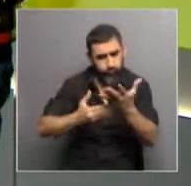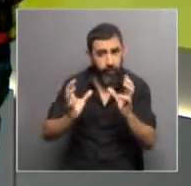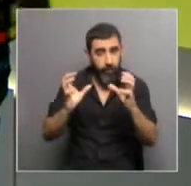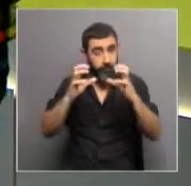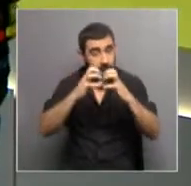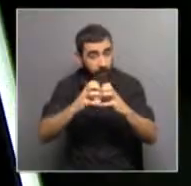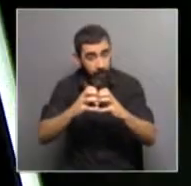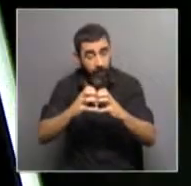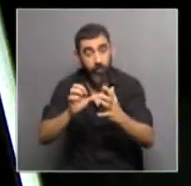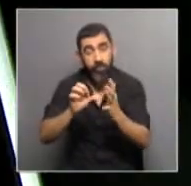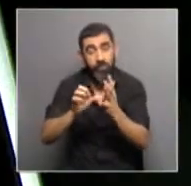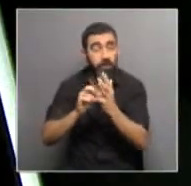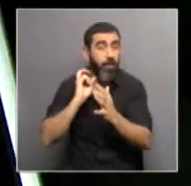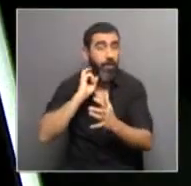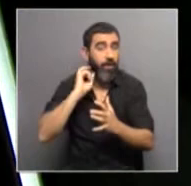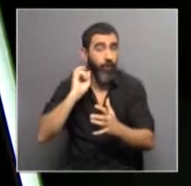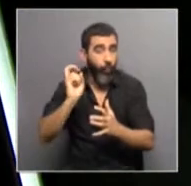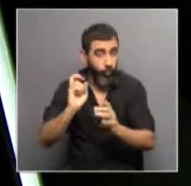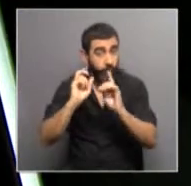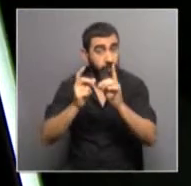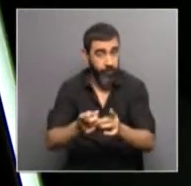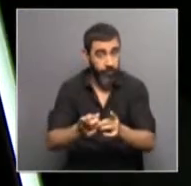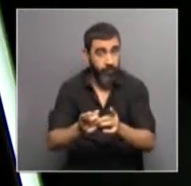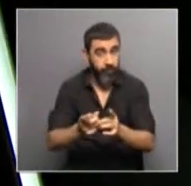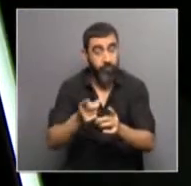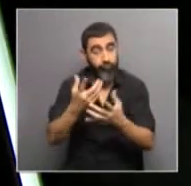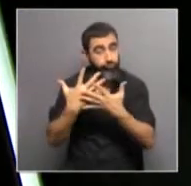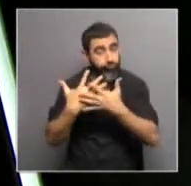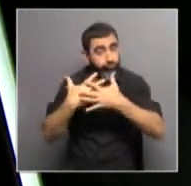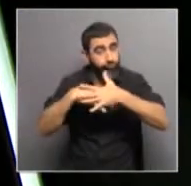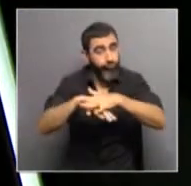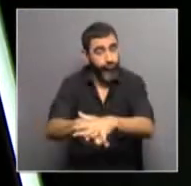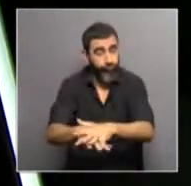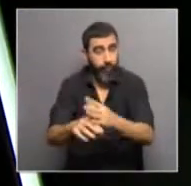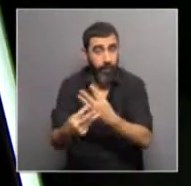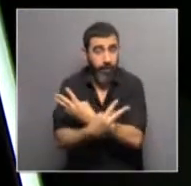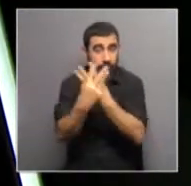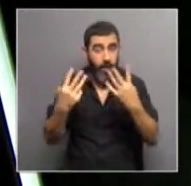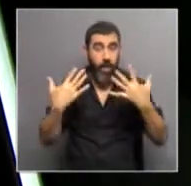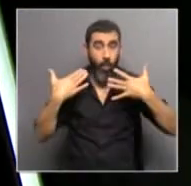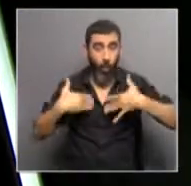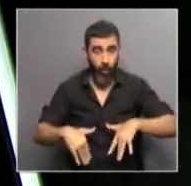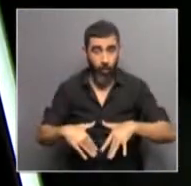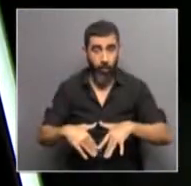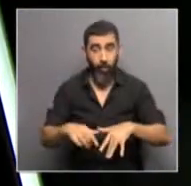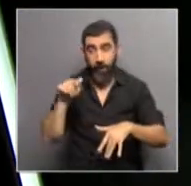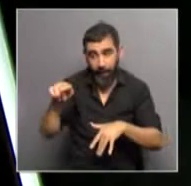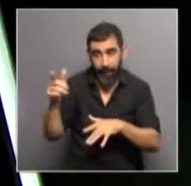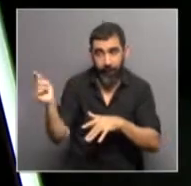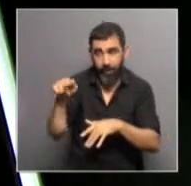con el sistema nervioso, en definitiva algo que integra a todo el organismo y que le da preponderancia, y ahí aparece lo